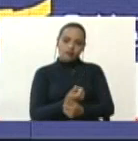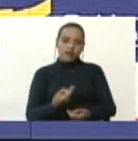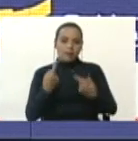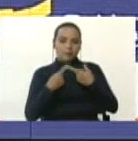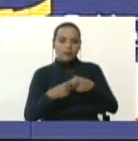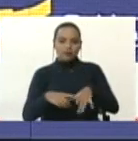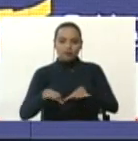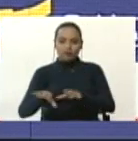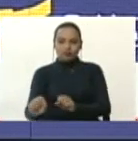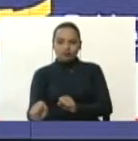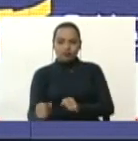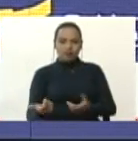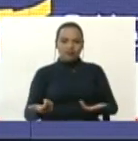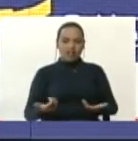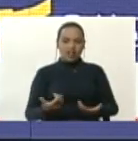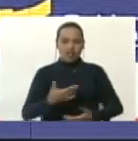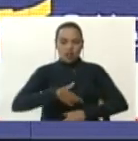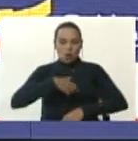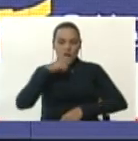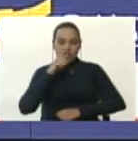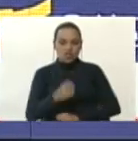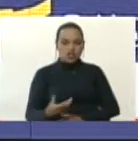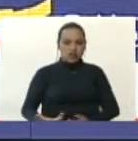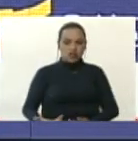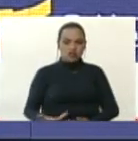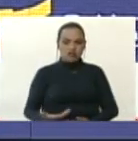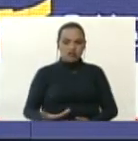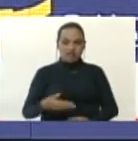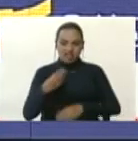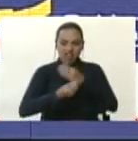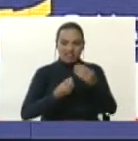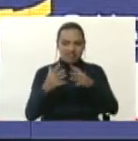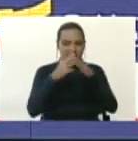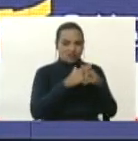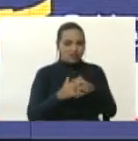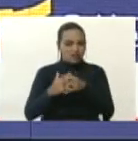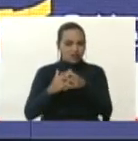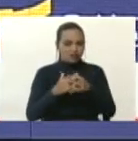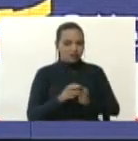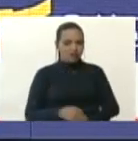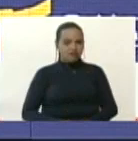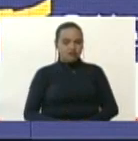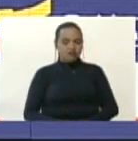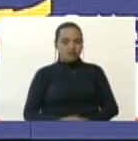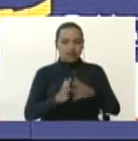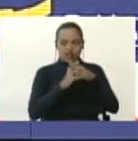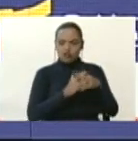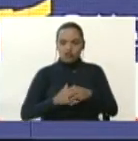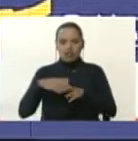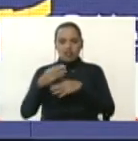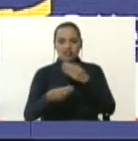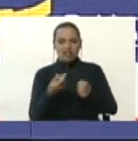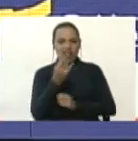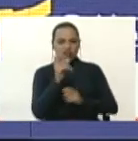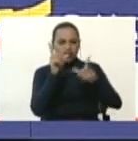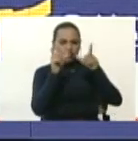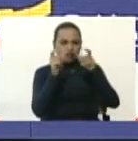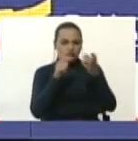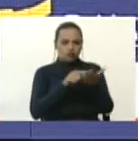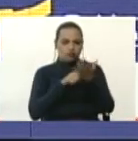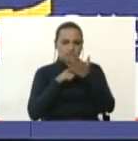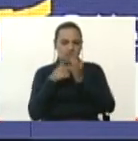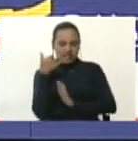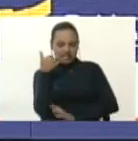fascismo, el odio, el racismo que se... es el imperialismo que está detrás. El imperialismo. Ahí está una foto, me acaban de pasar por el